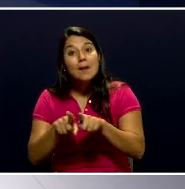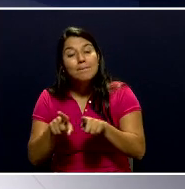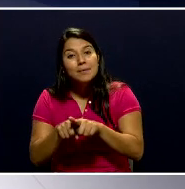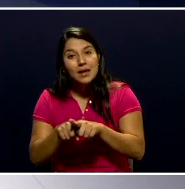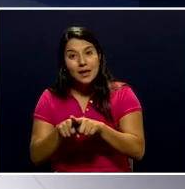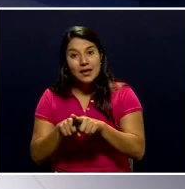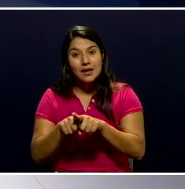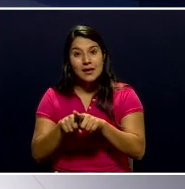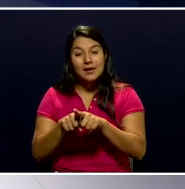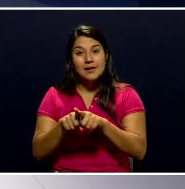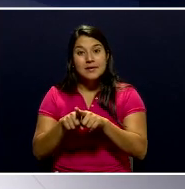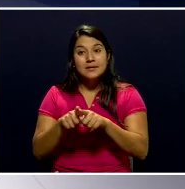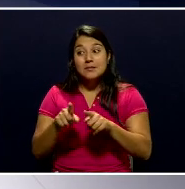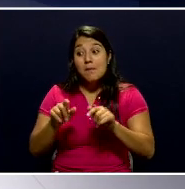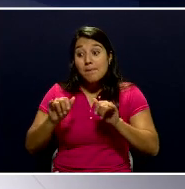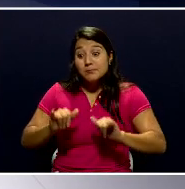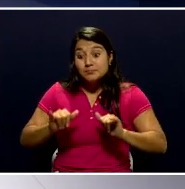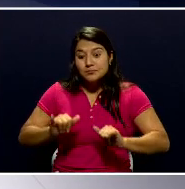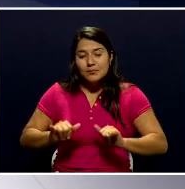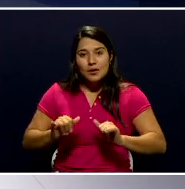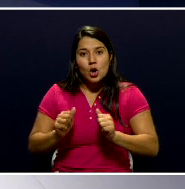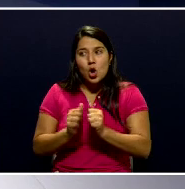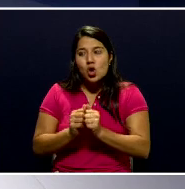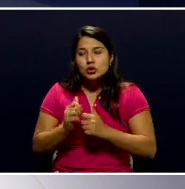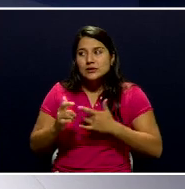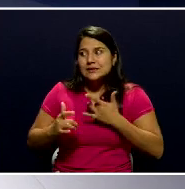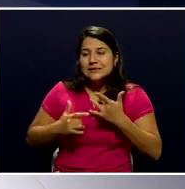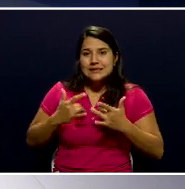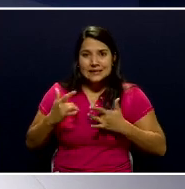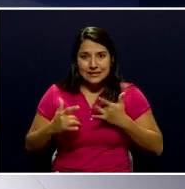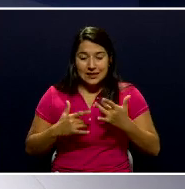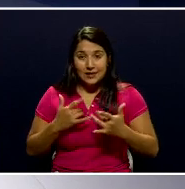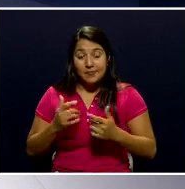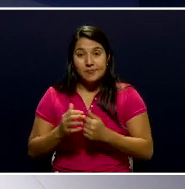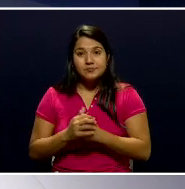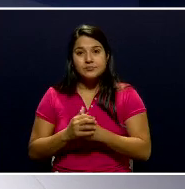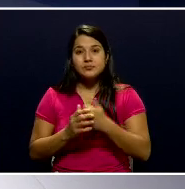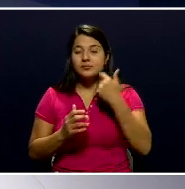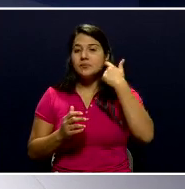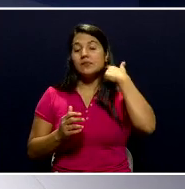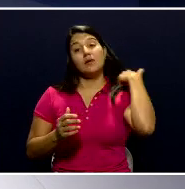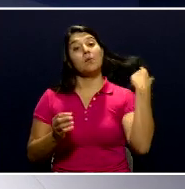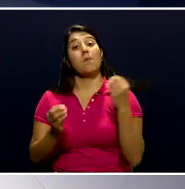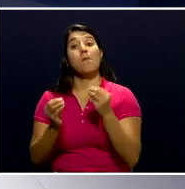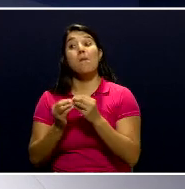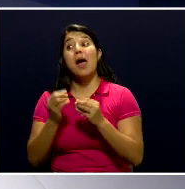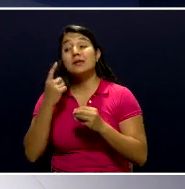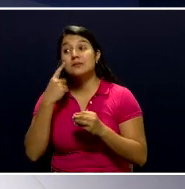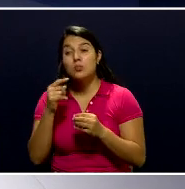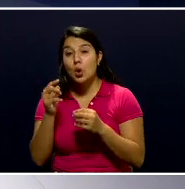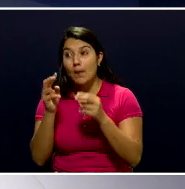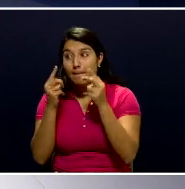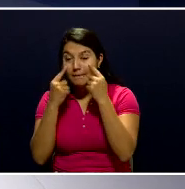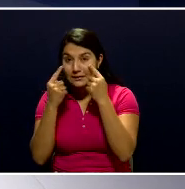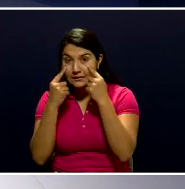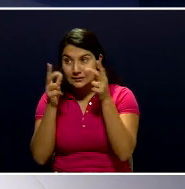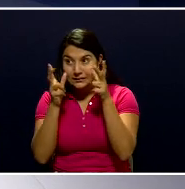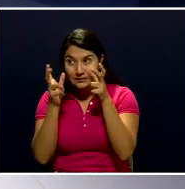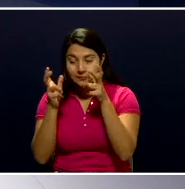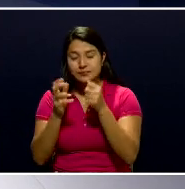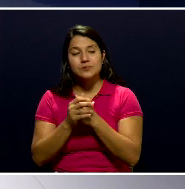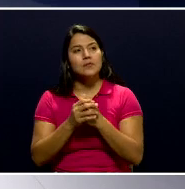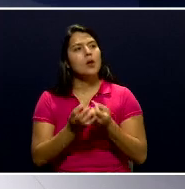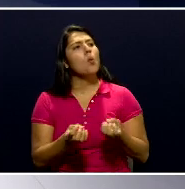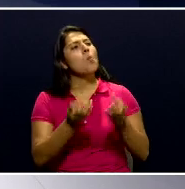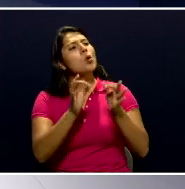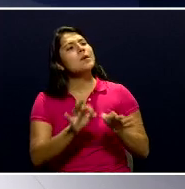través de nuestros sentidos, de todos, de los 5 sentidos. Es muy importante principalmente a través del sentido de la vista. Arquitecta, es muy